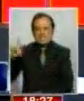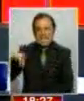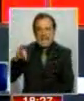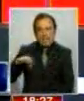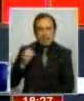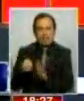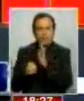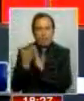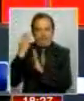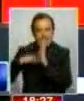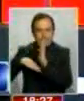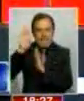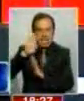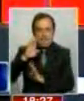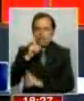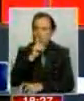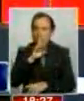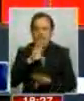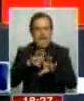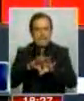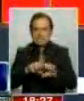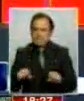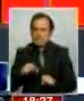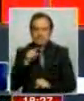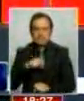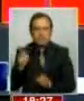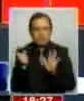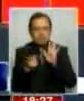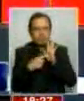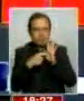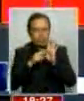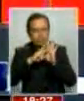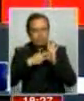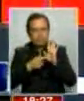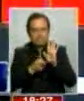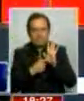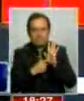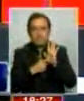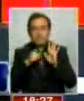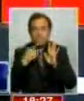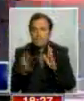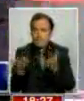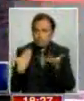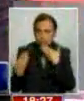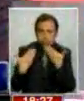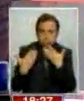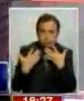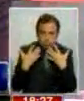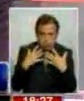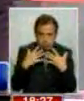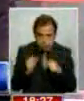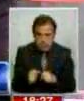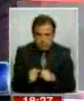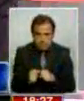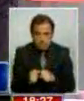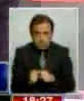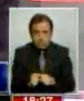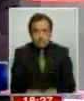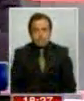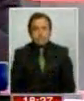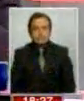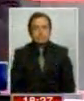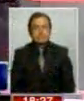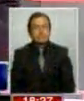planteando su disconformidad frente a este punto de la reforma. ¿Hay espacio para conversar? Mira, es